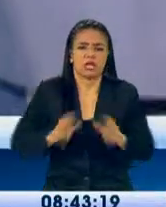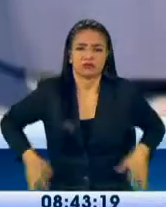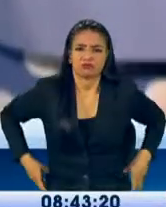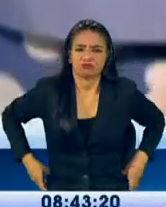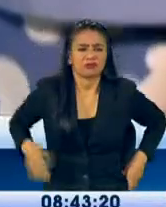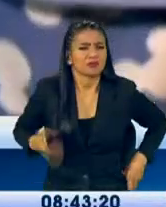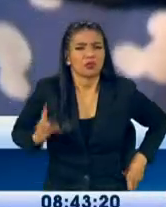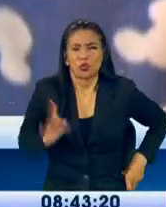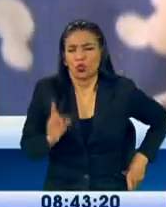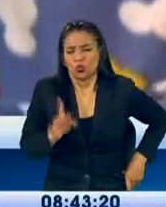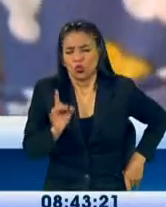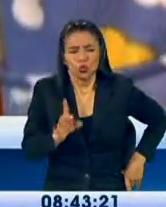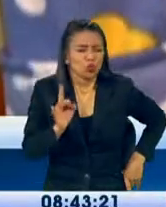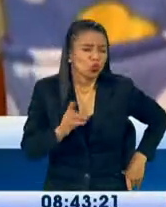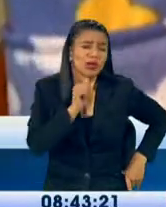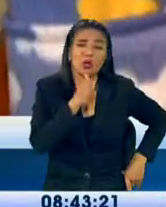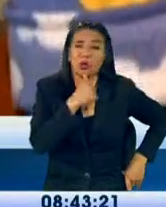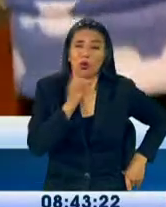ya insoportable.